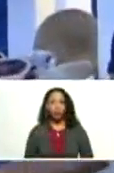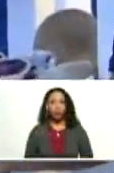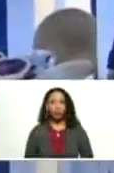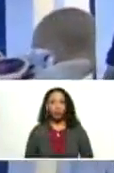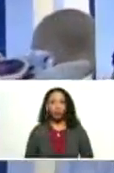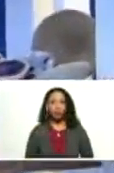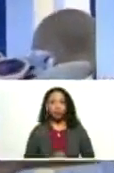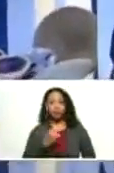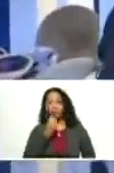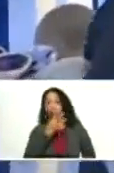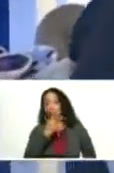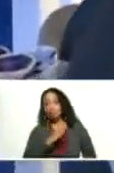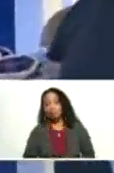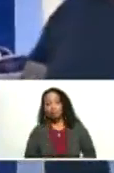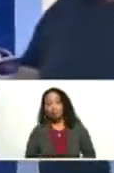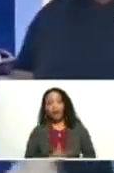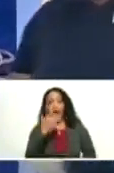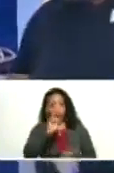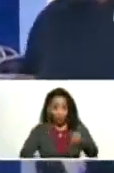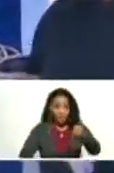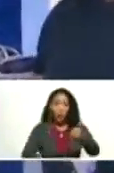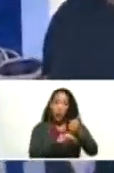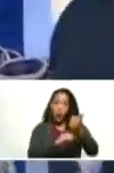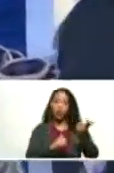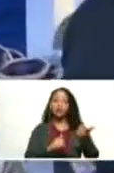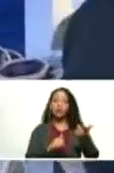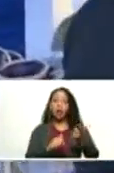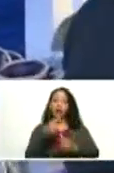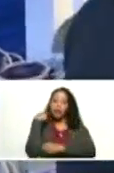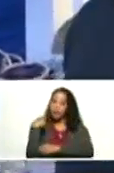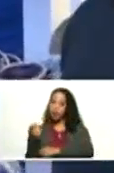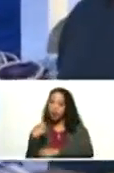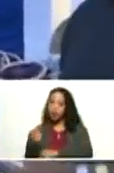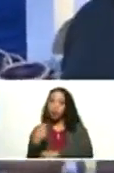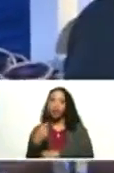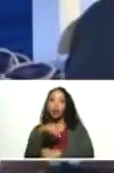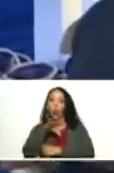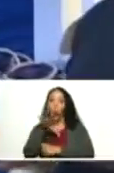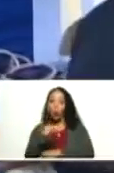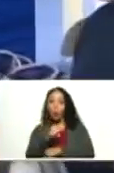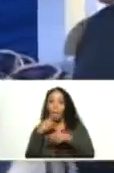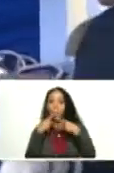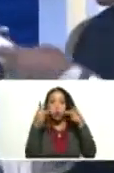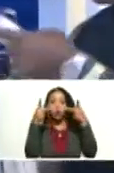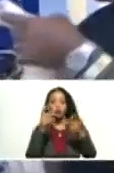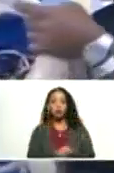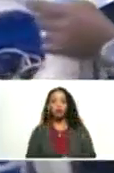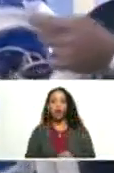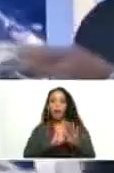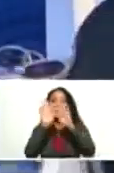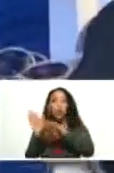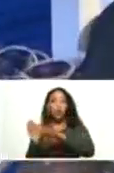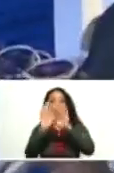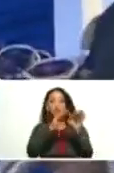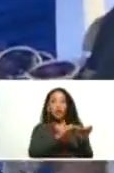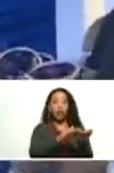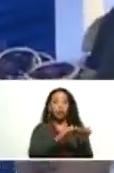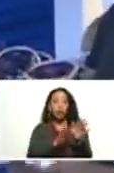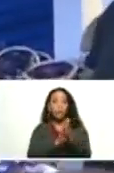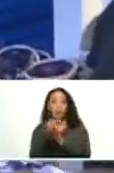Bueno, vale. Hay que apoyarlos con financiamiento, con las compras públicas. A apoyar a los emprendedores, a